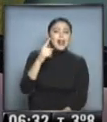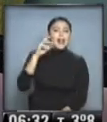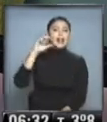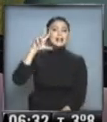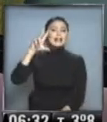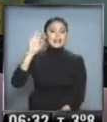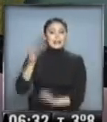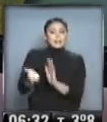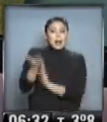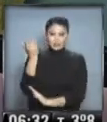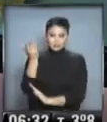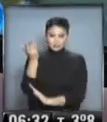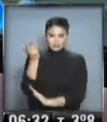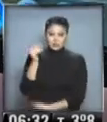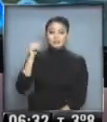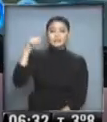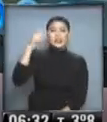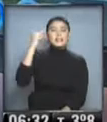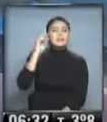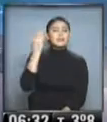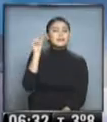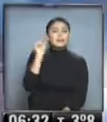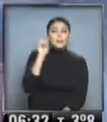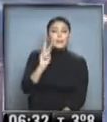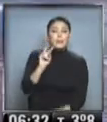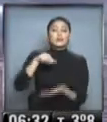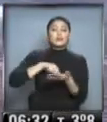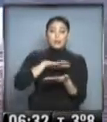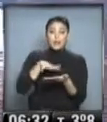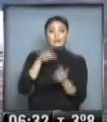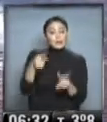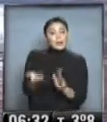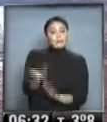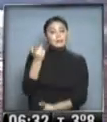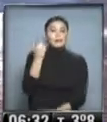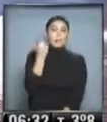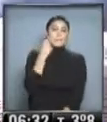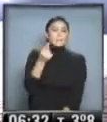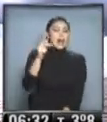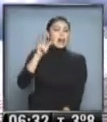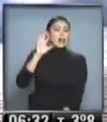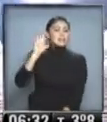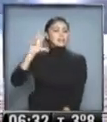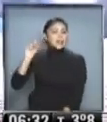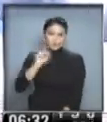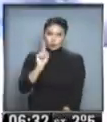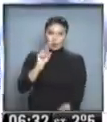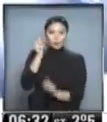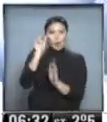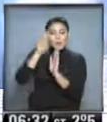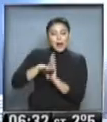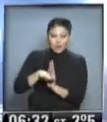hectopascales. Recién veíamos en la ciudad de Buenos Aires, también es alta, pero no supera los 1.030.